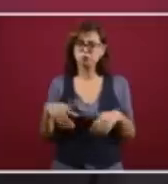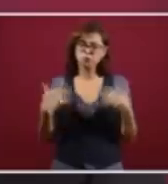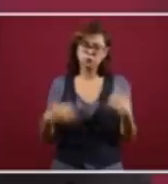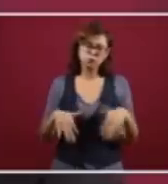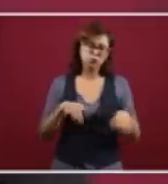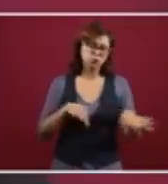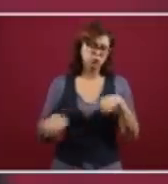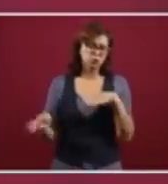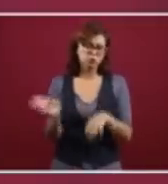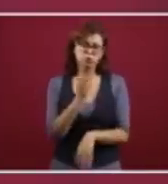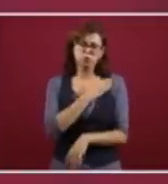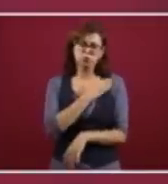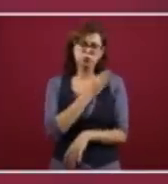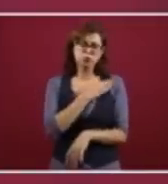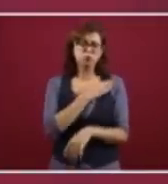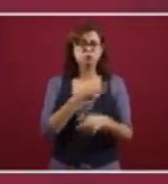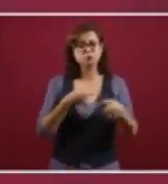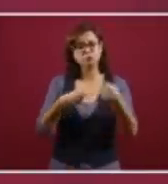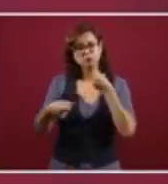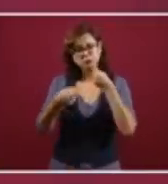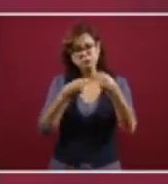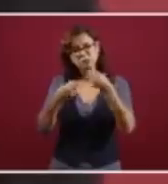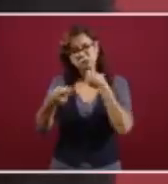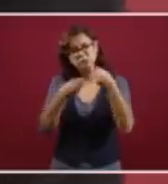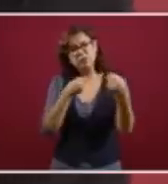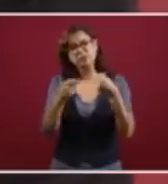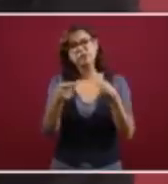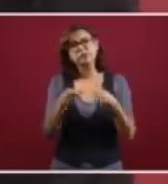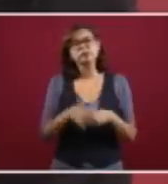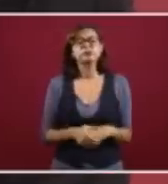oficio del periodismo, y